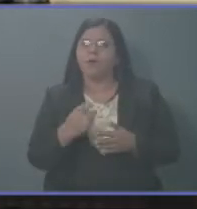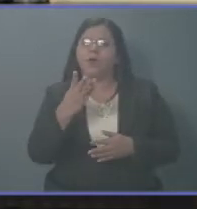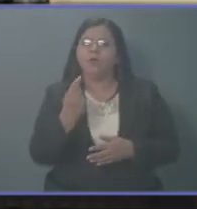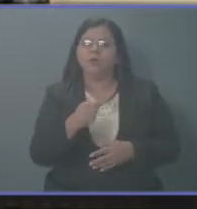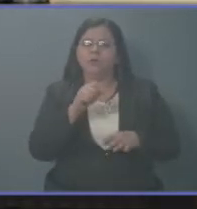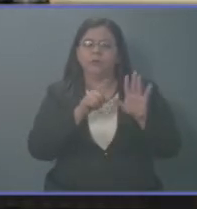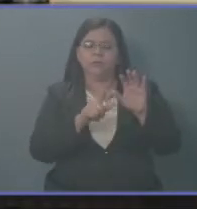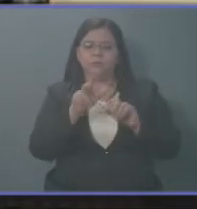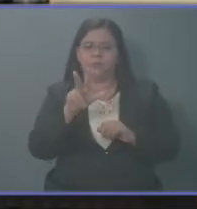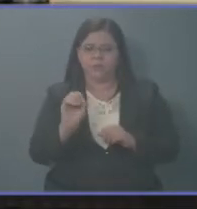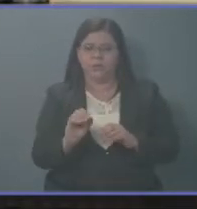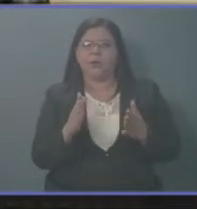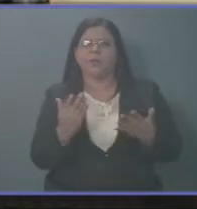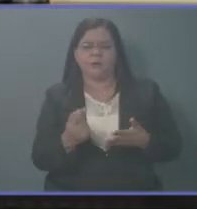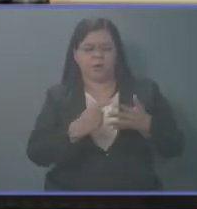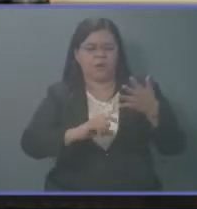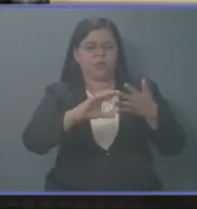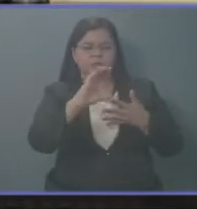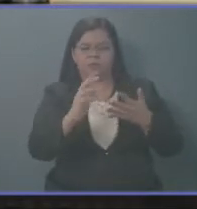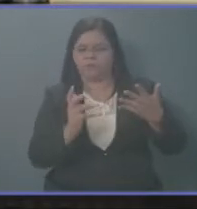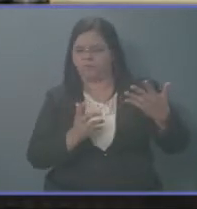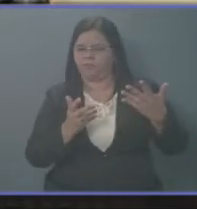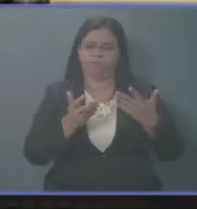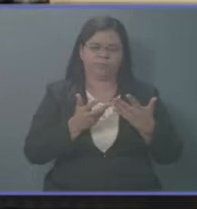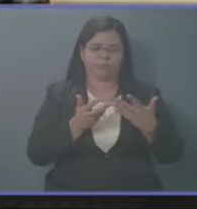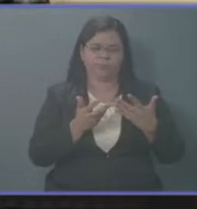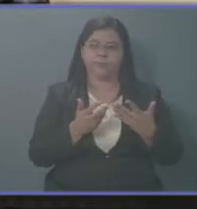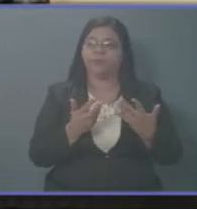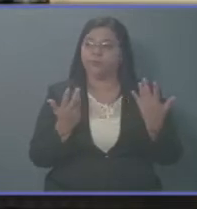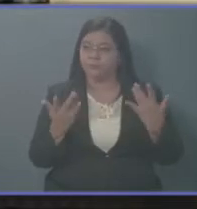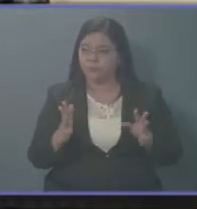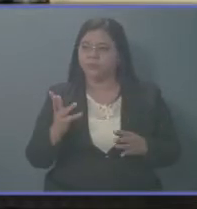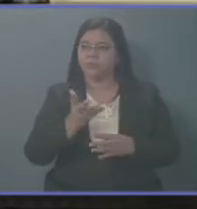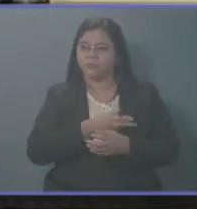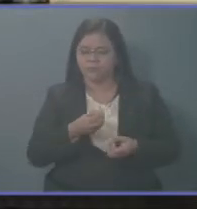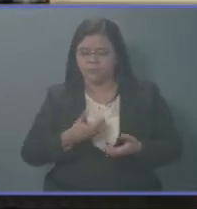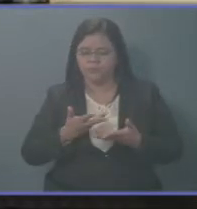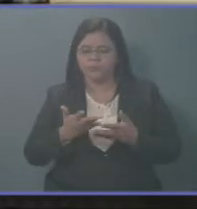las razones de inconstitucionalidad ya señaladas, dejando